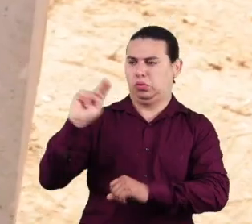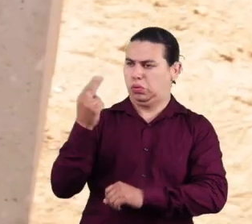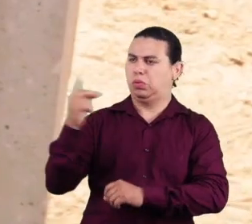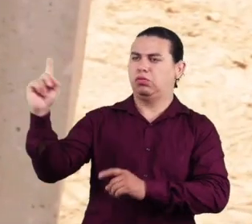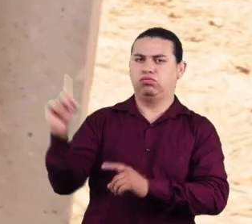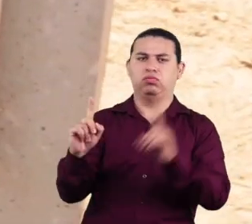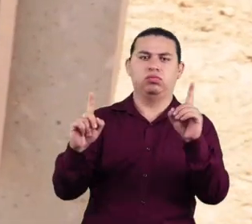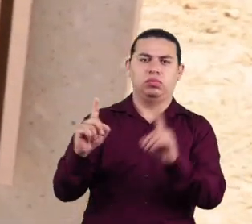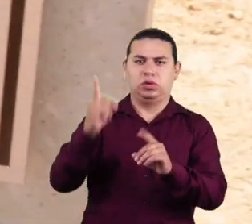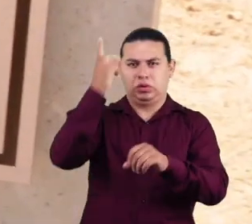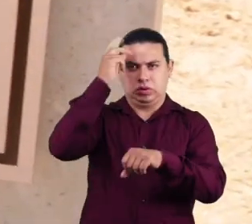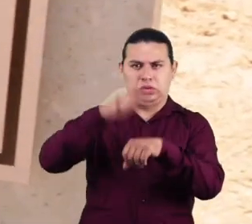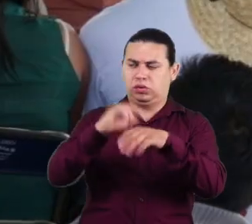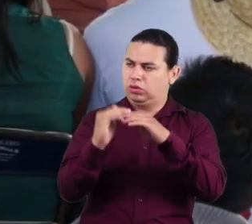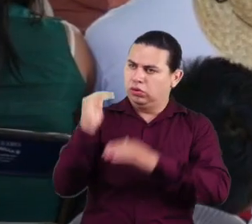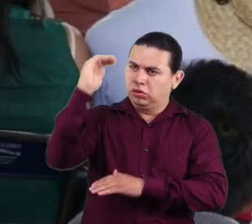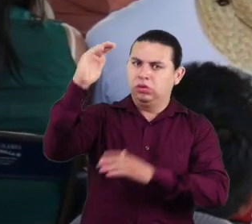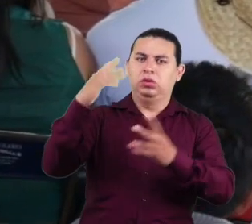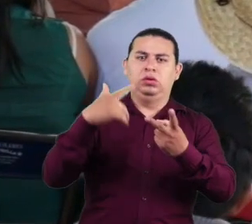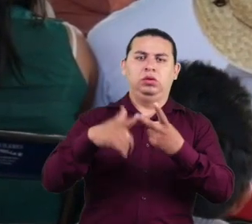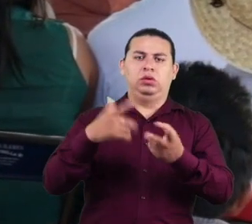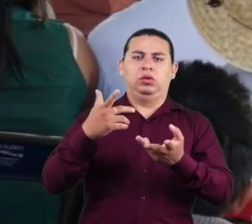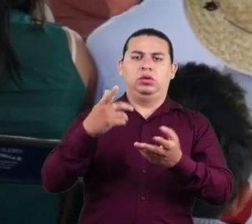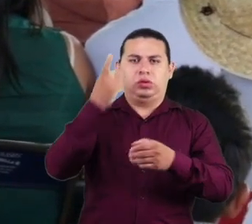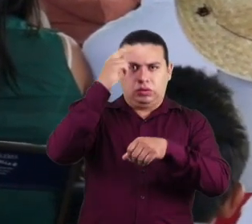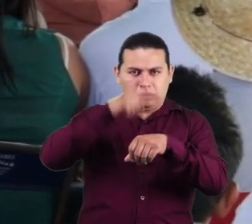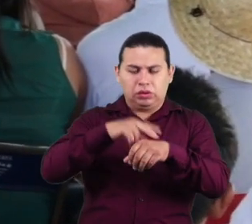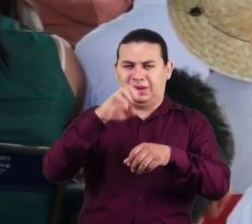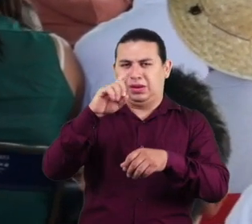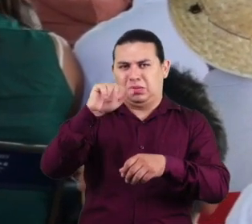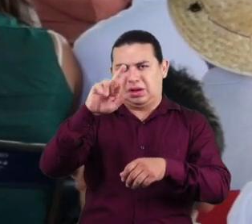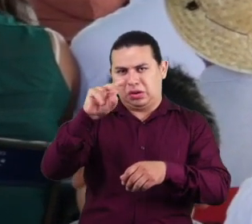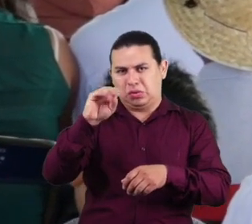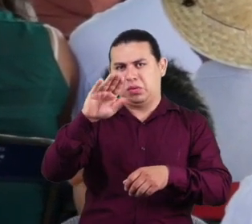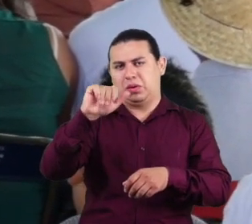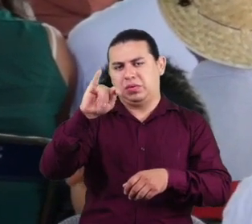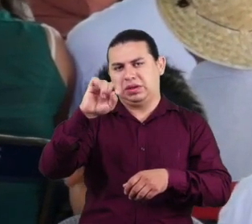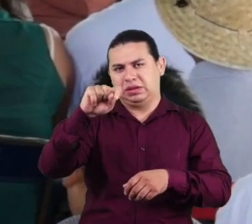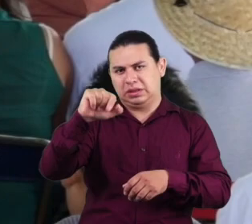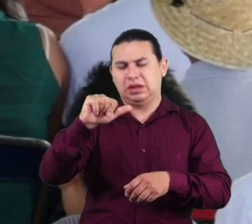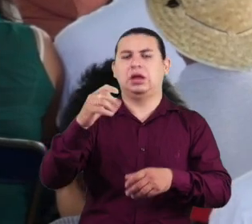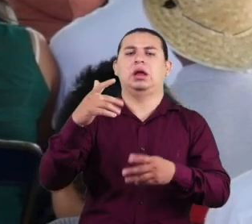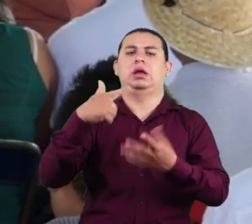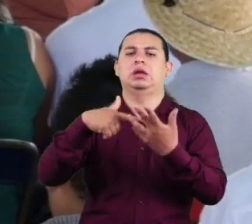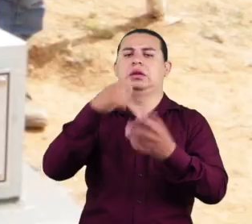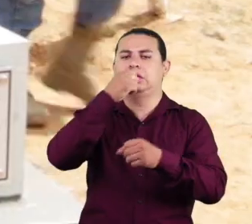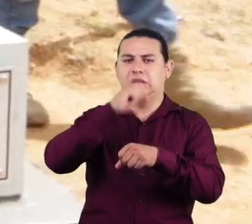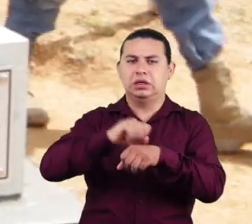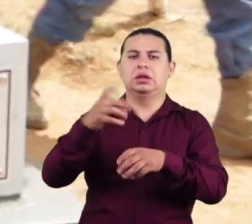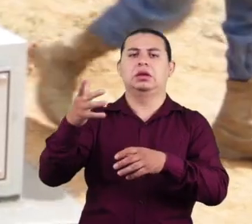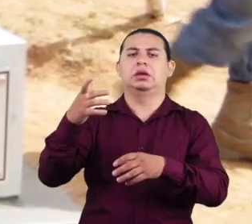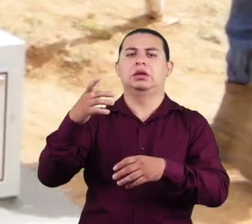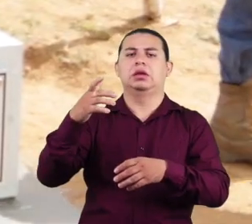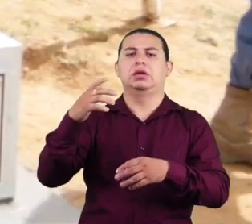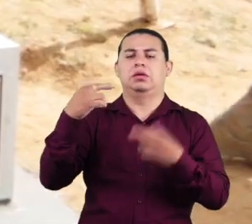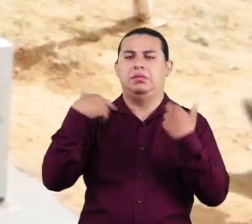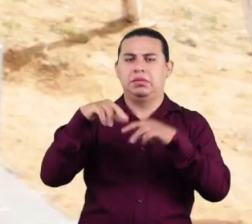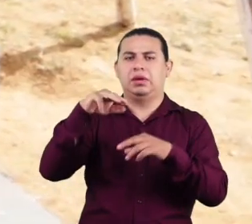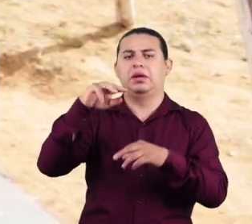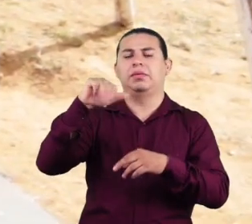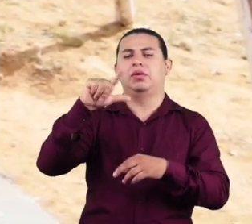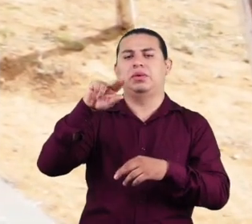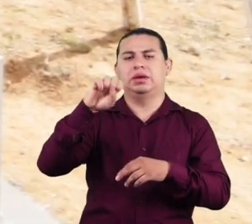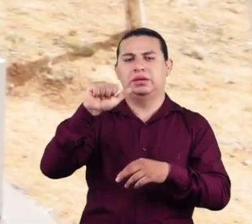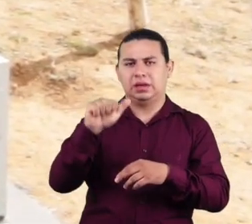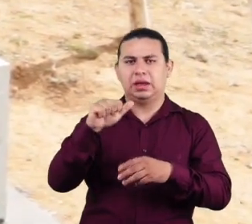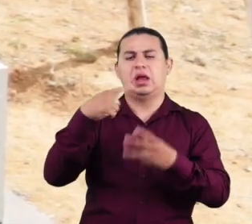autoridades universitarias, el señor rector, el doctor Eduardo Carlos Bautista Martínez, la secretaria general, la maestra Leticia